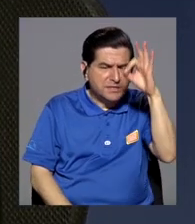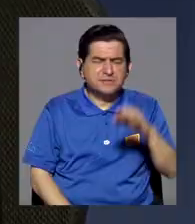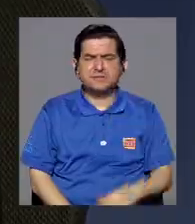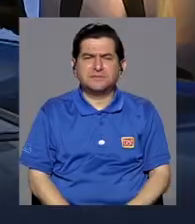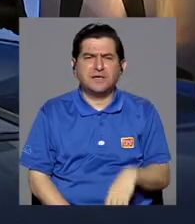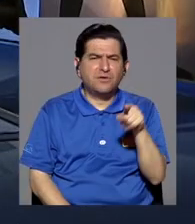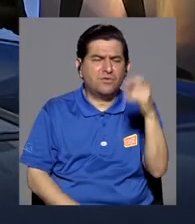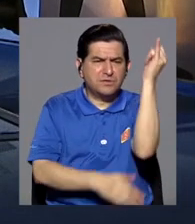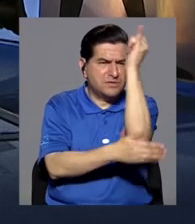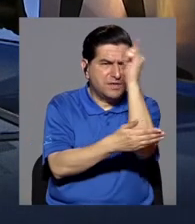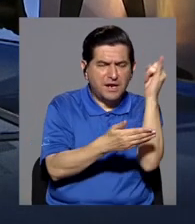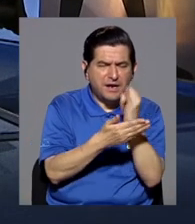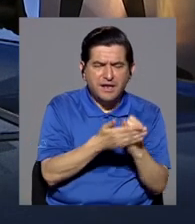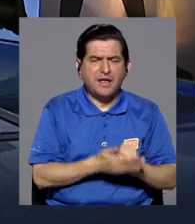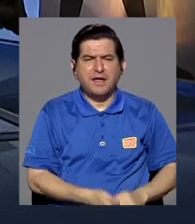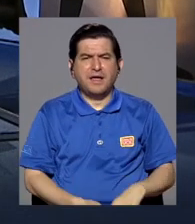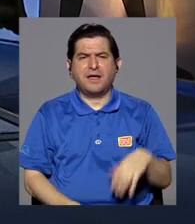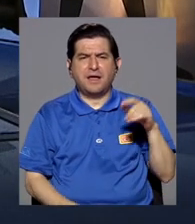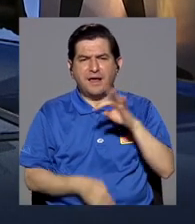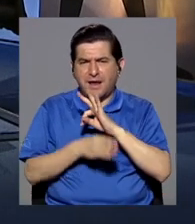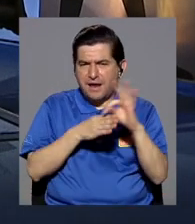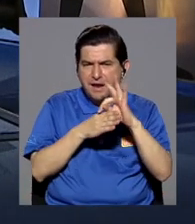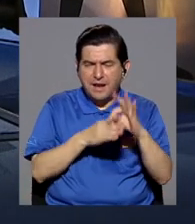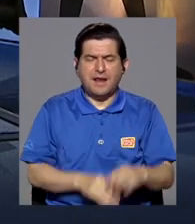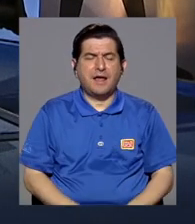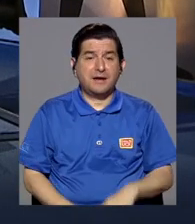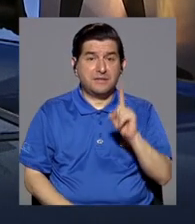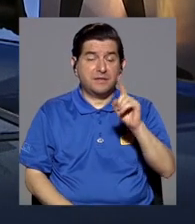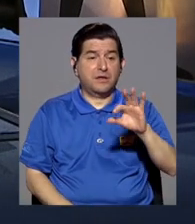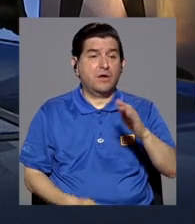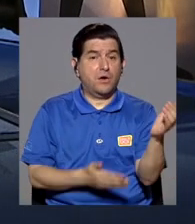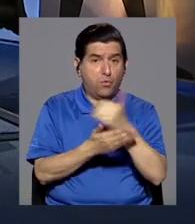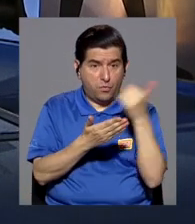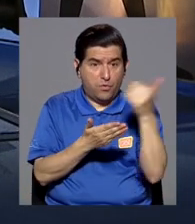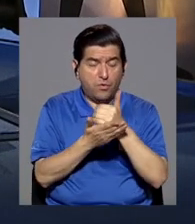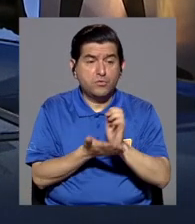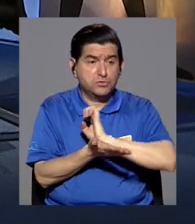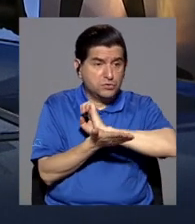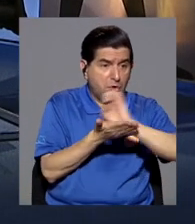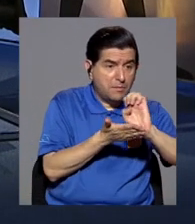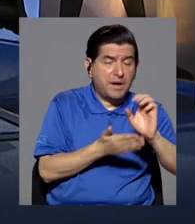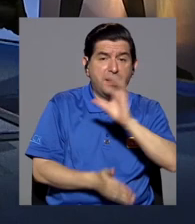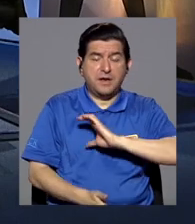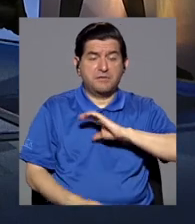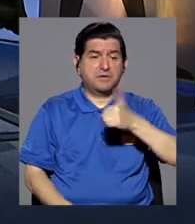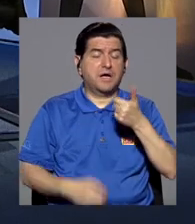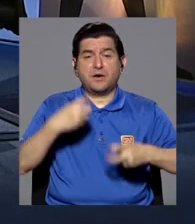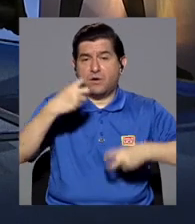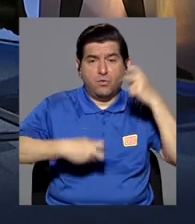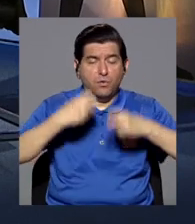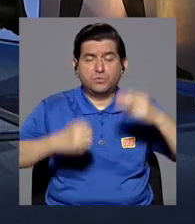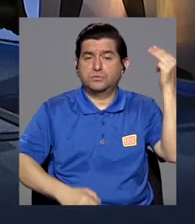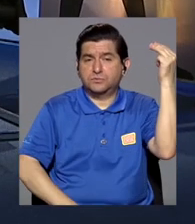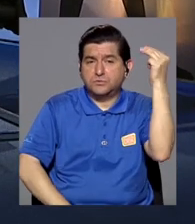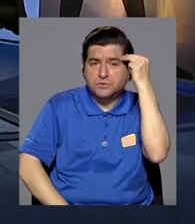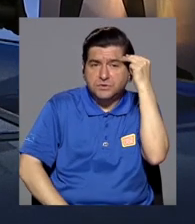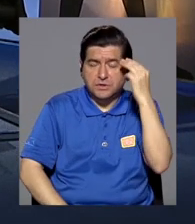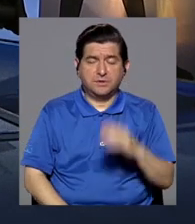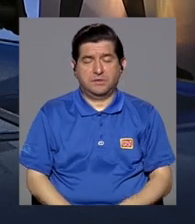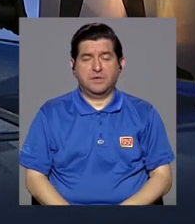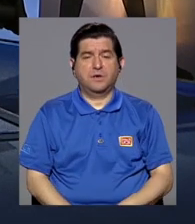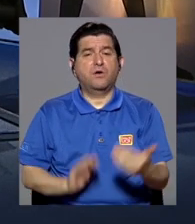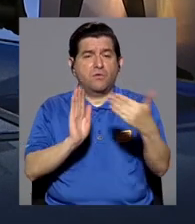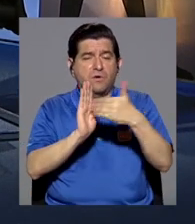arteterapia un valioso recurso para prevenir esas conductas y otras y otros padecimientos mentales o